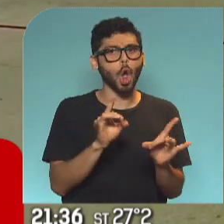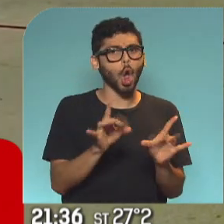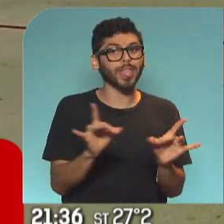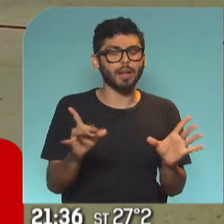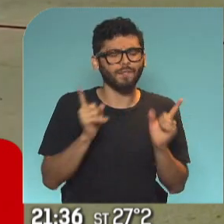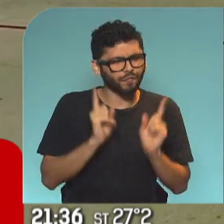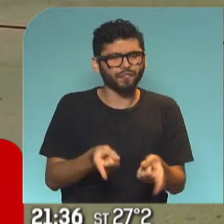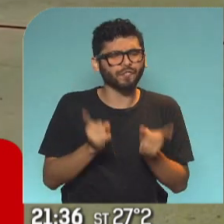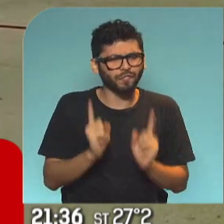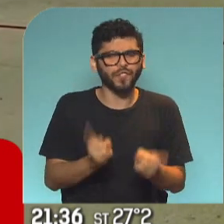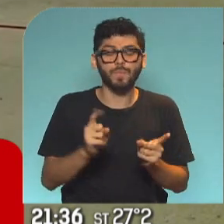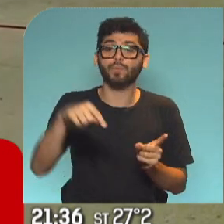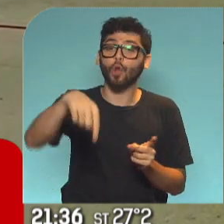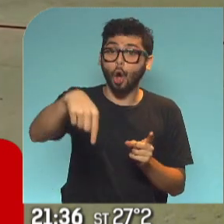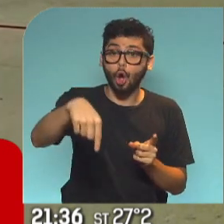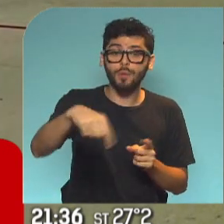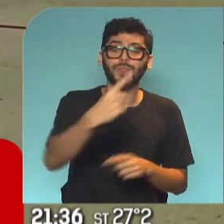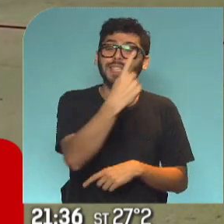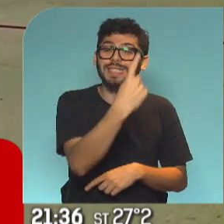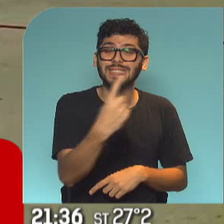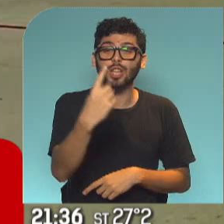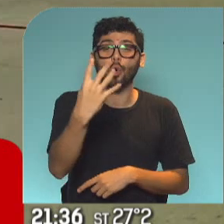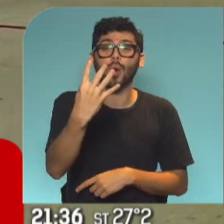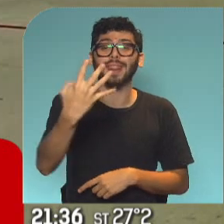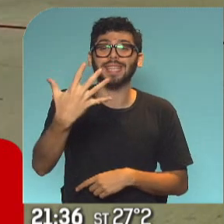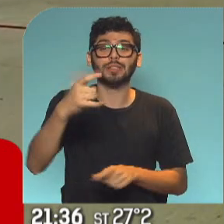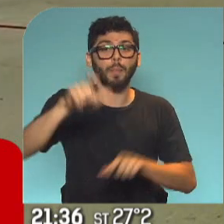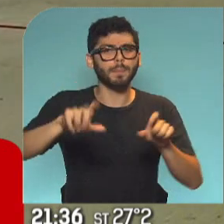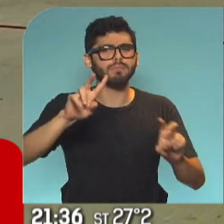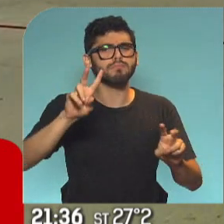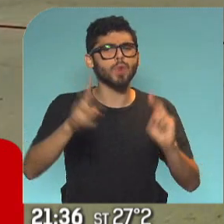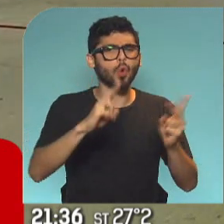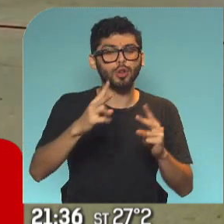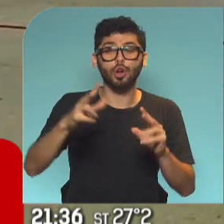nuestro país. Y hoy 145 personas murieron y